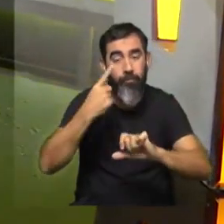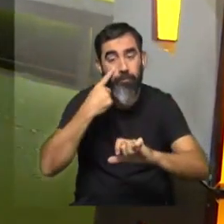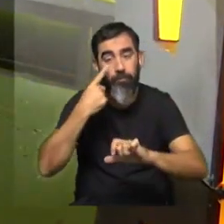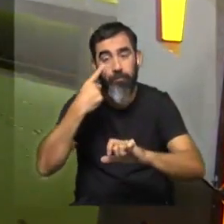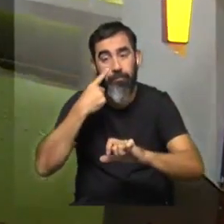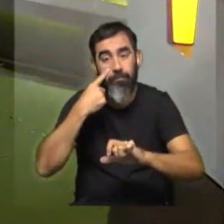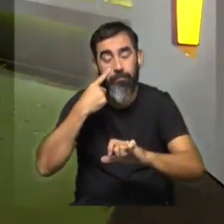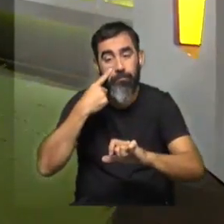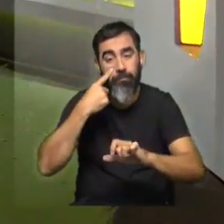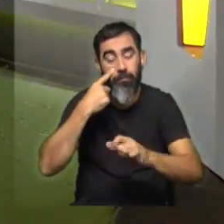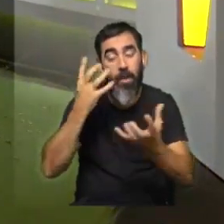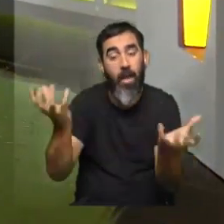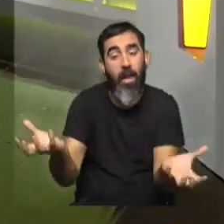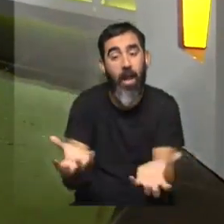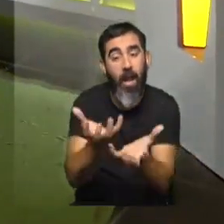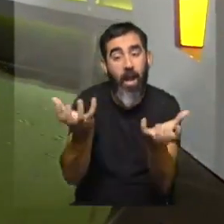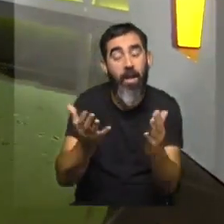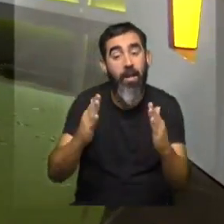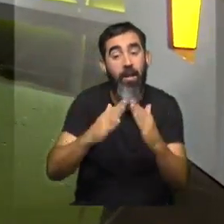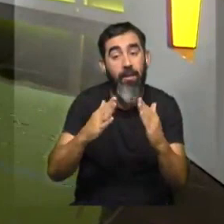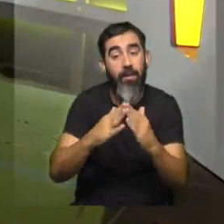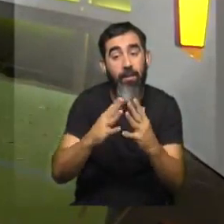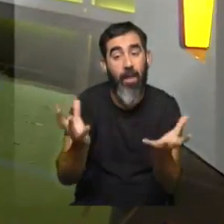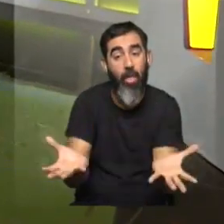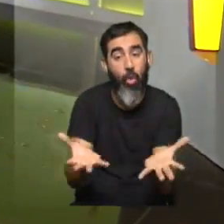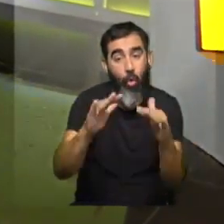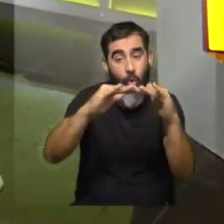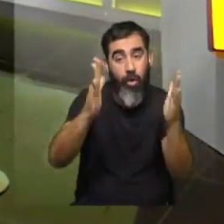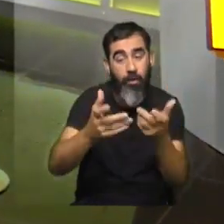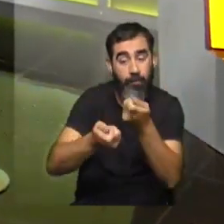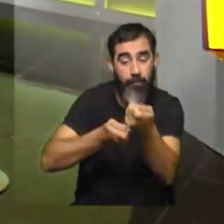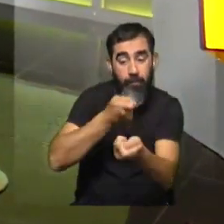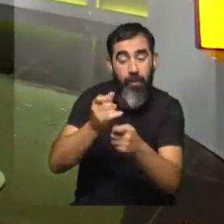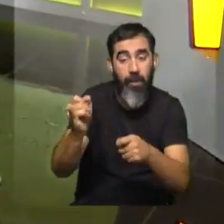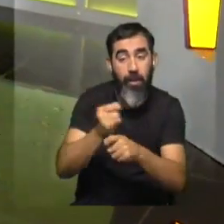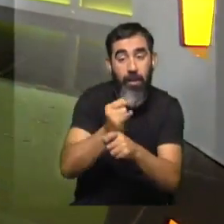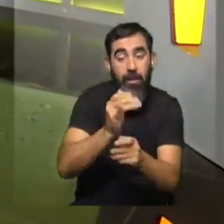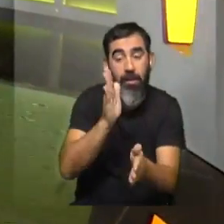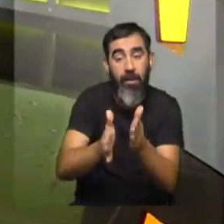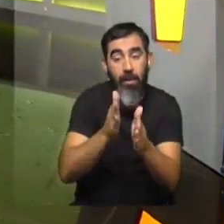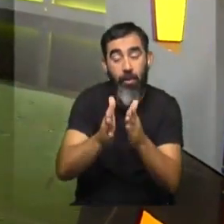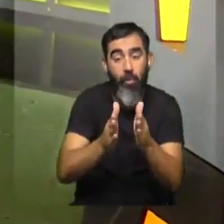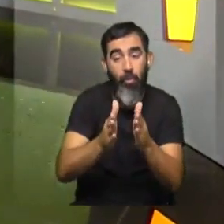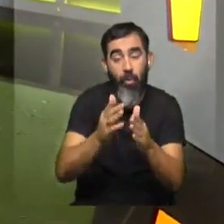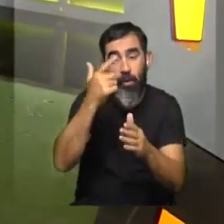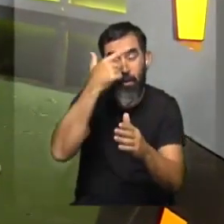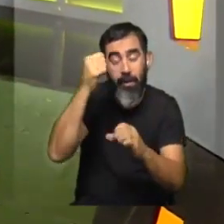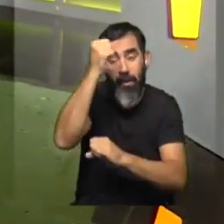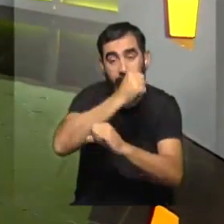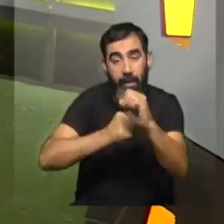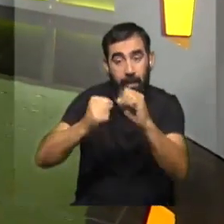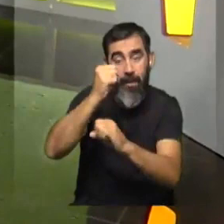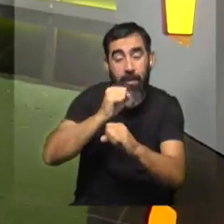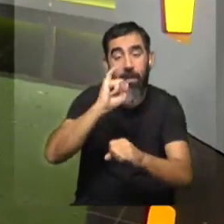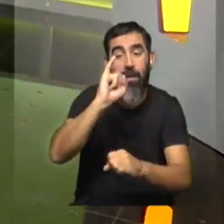de calefactores domésticos que instaló el Instituto de Mecánica de los Fluidos e Ingeniería Ambiental, el INFIA,